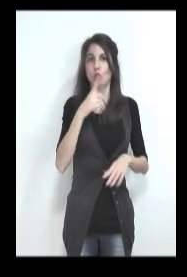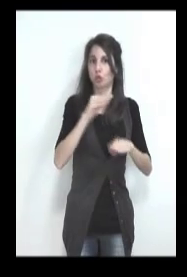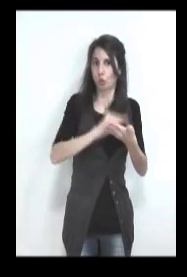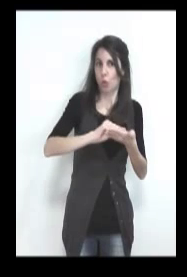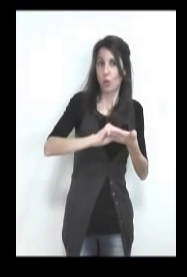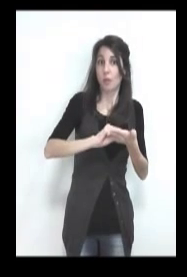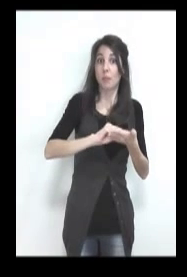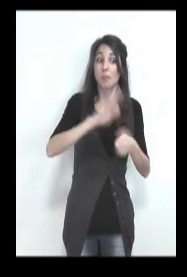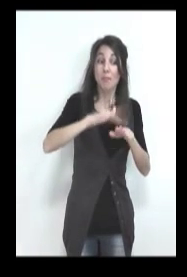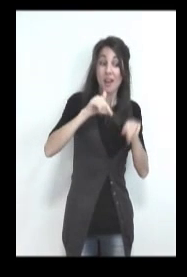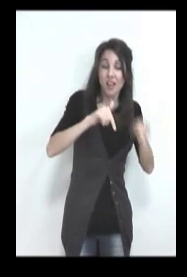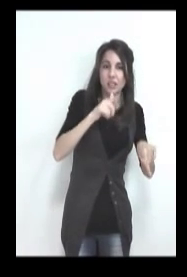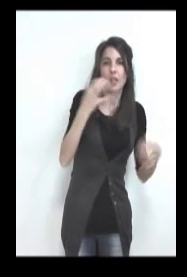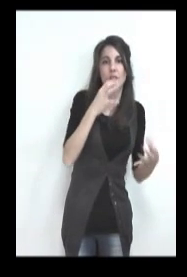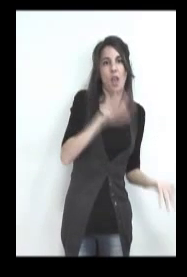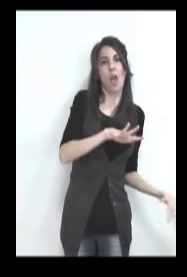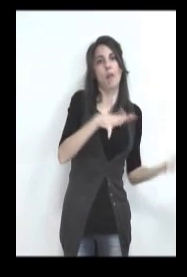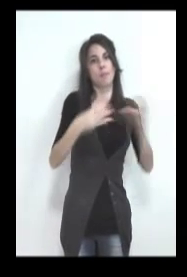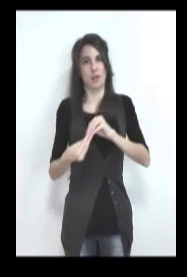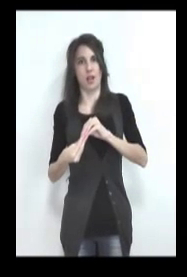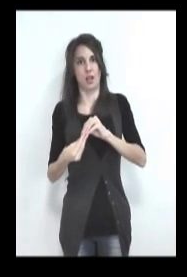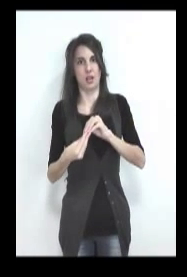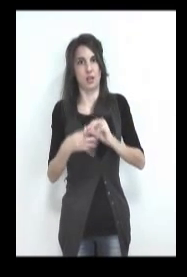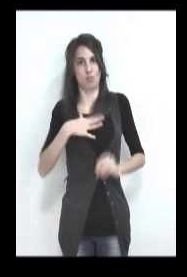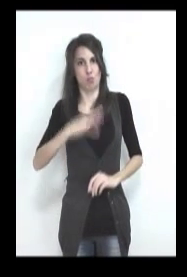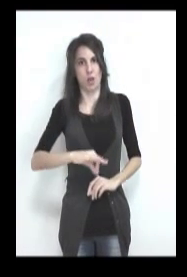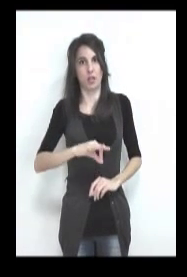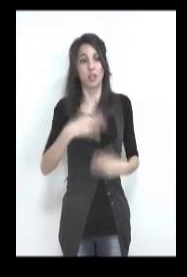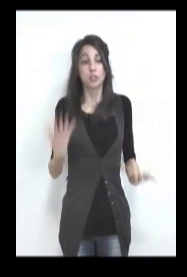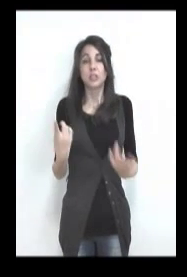solución tenemos que querer aplicarla en donde es necesaria, no solo donde